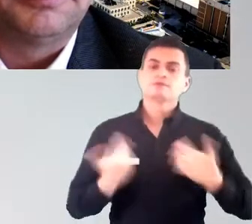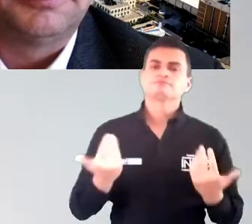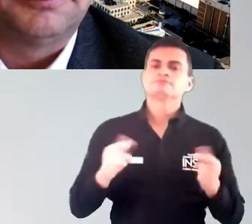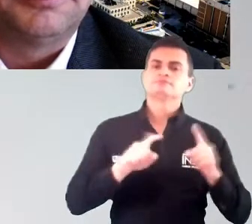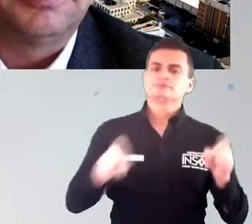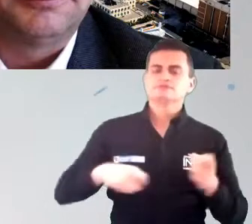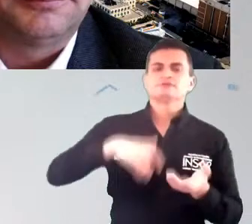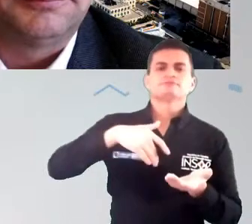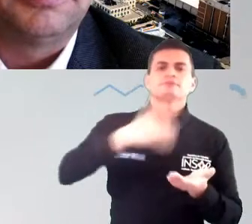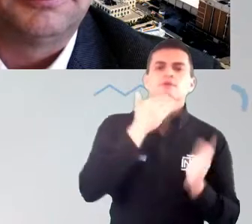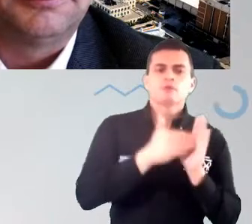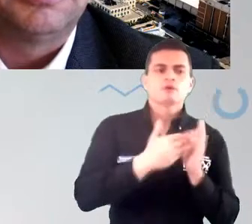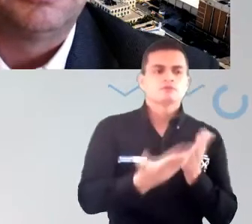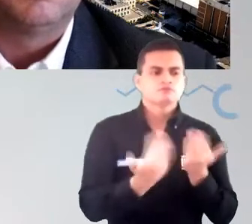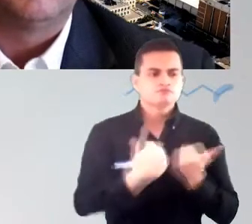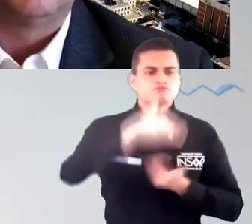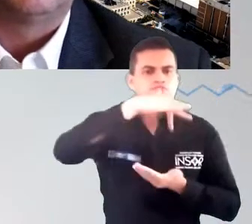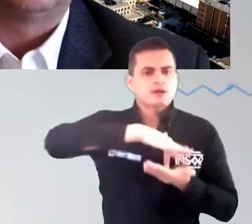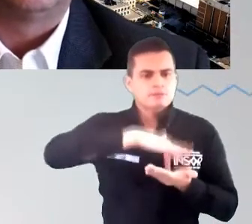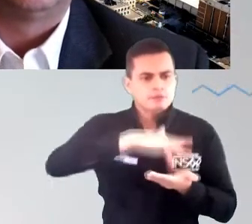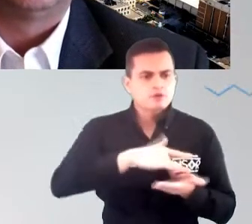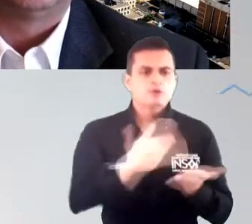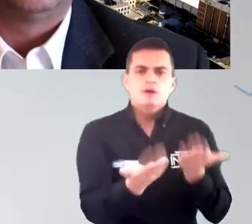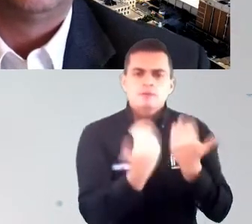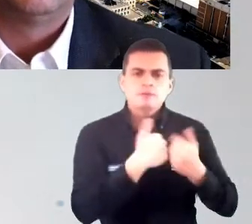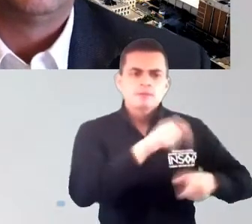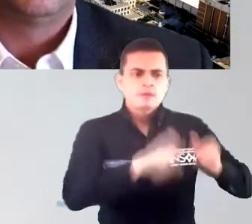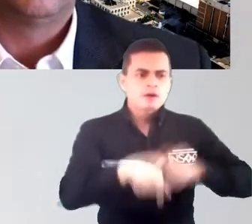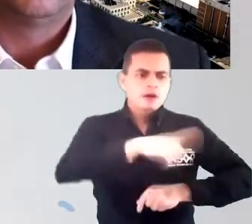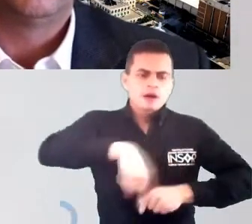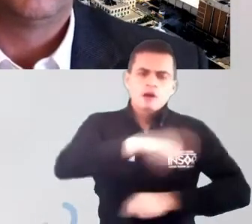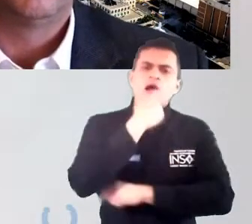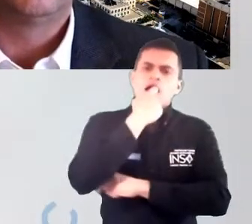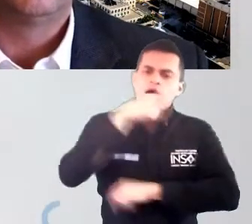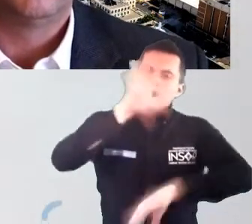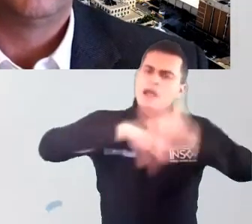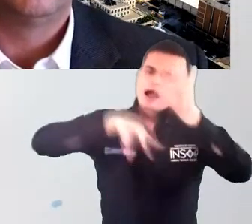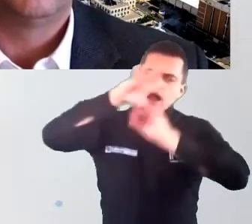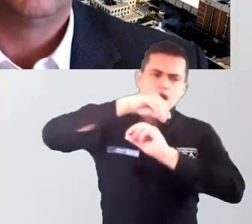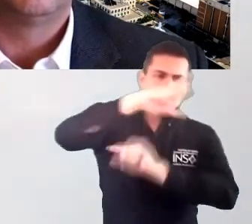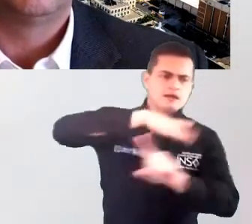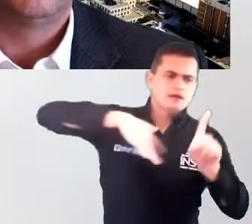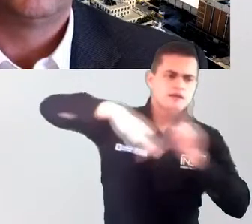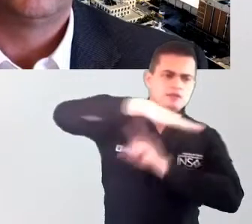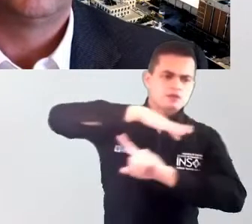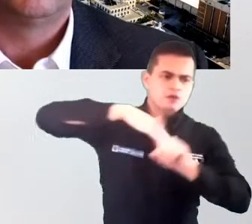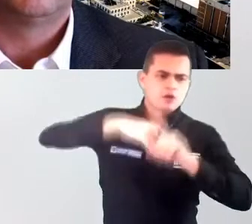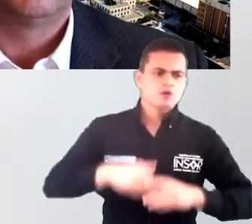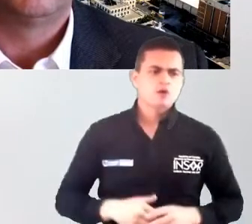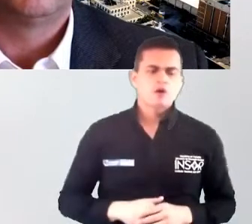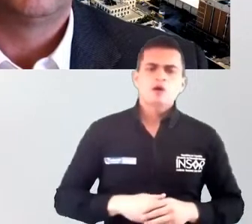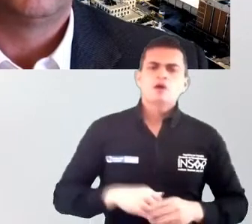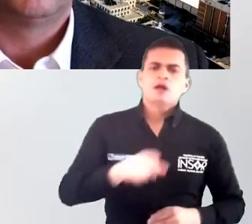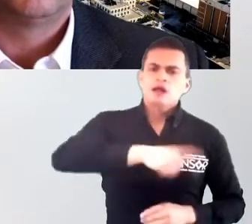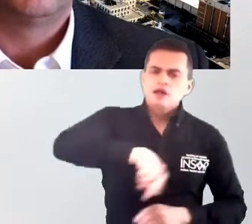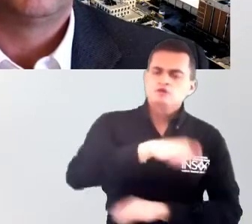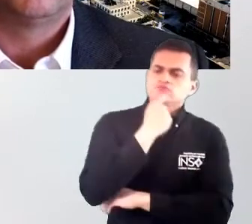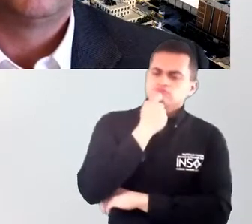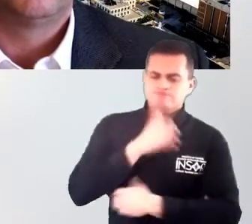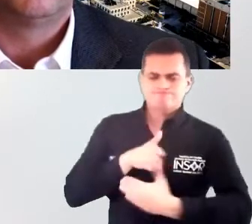participación, para lograr que la gente llegue al conocimiento en su entorno, que supere las limitaciones